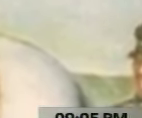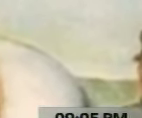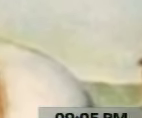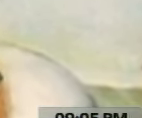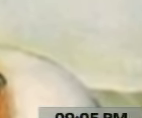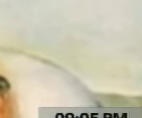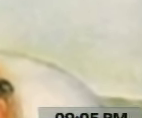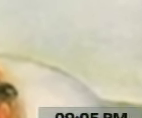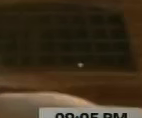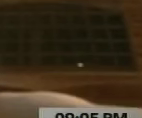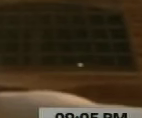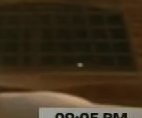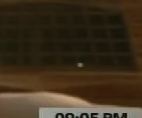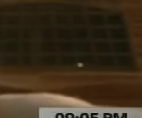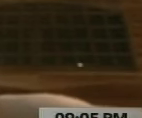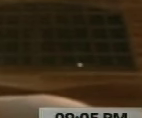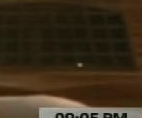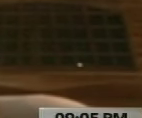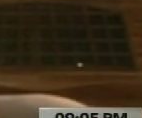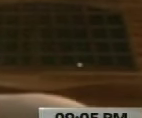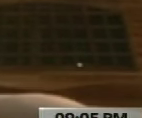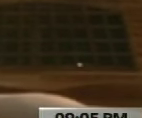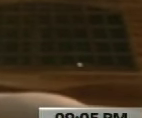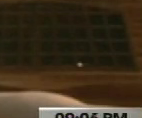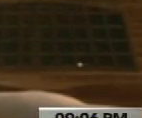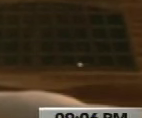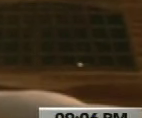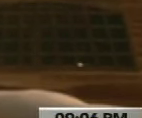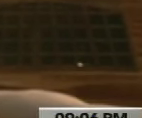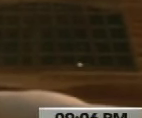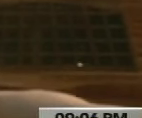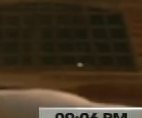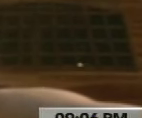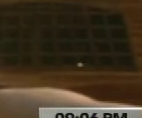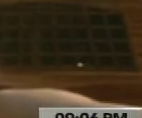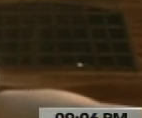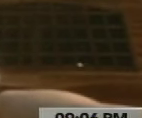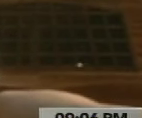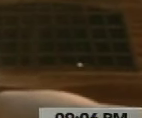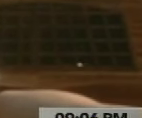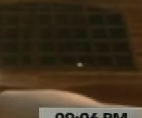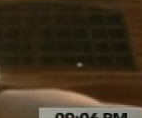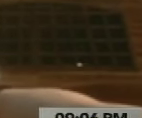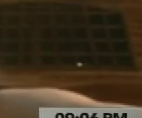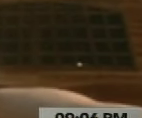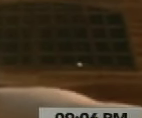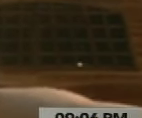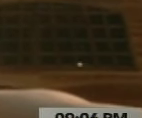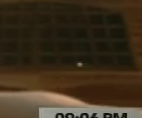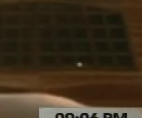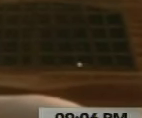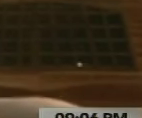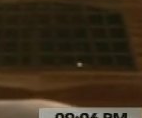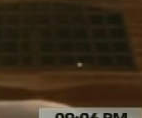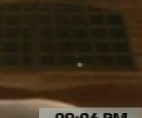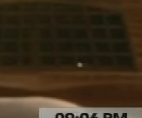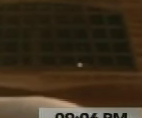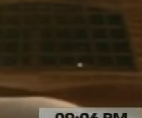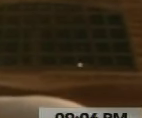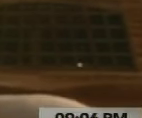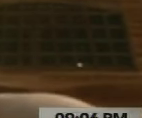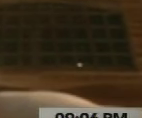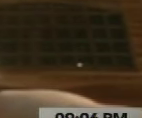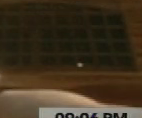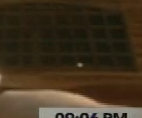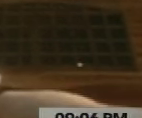de conversar con los niños y llevarles los conocimientos que adquirimos en nuestros estudios para que ellos también sepan lo mismo